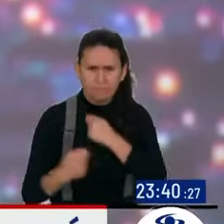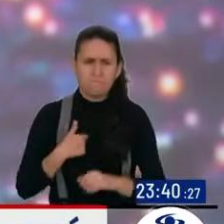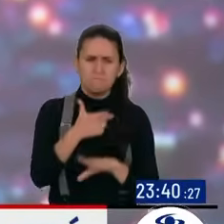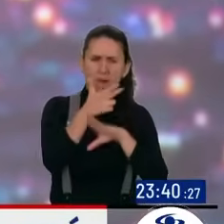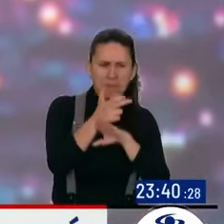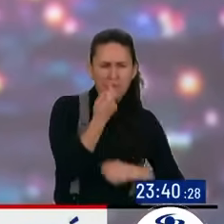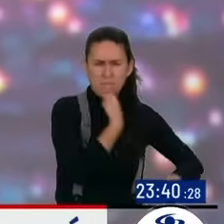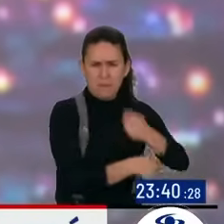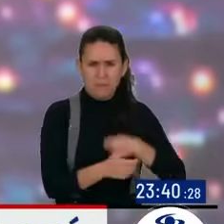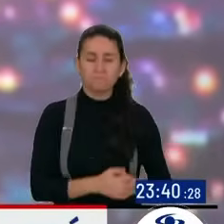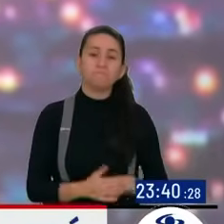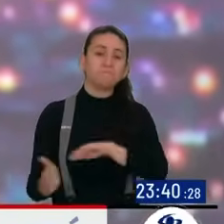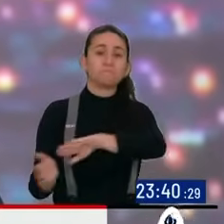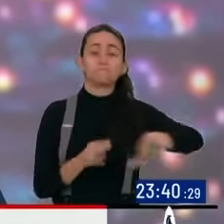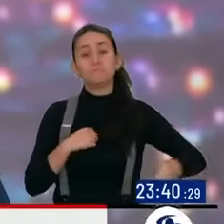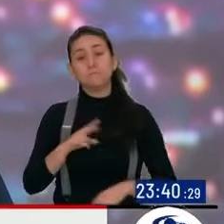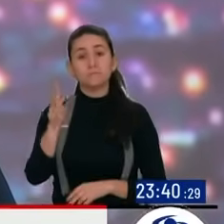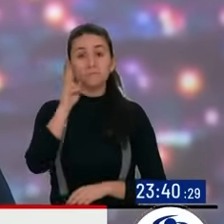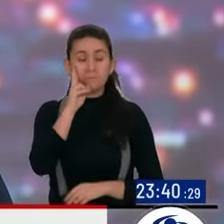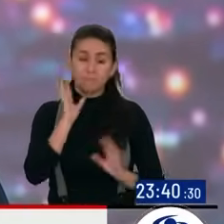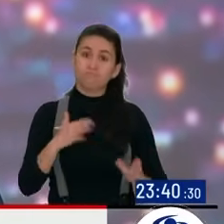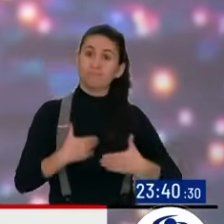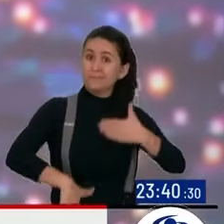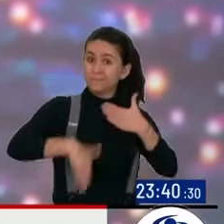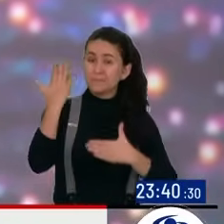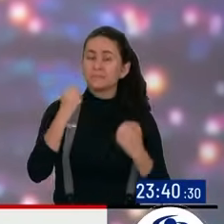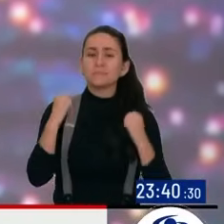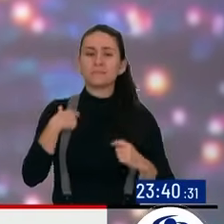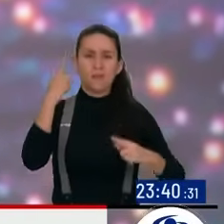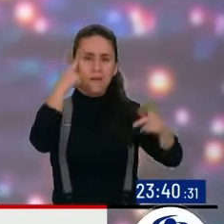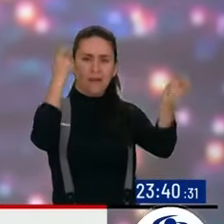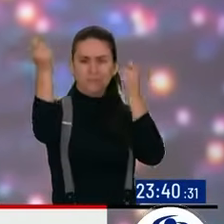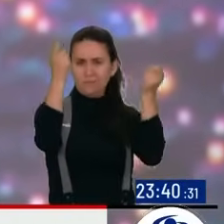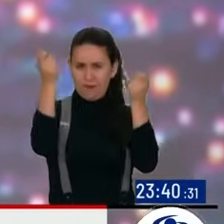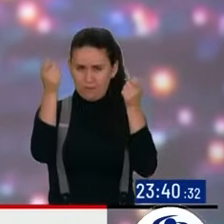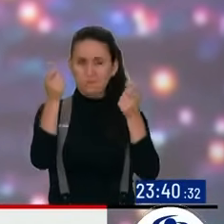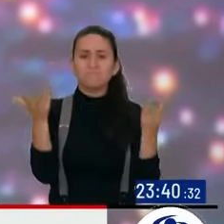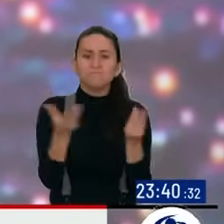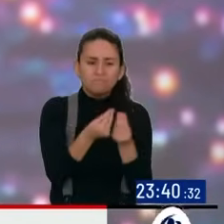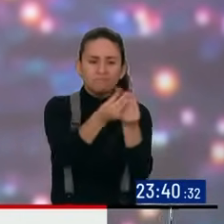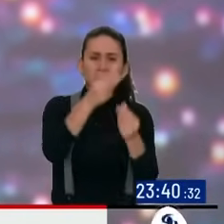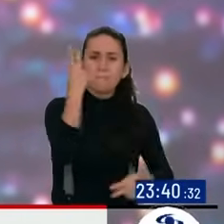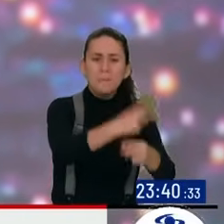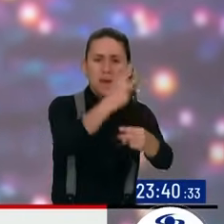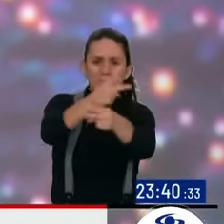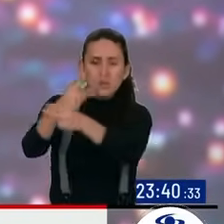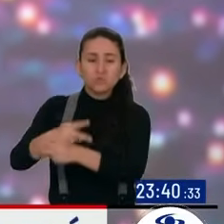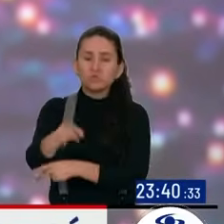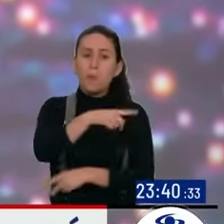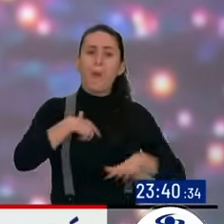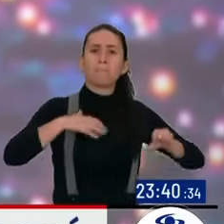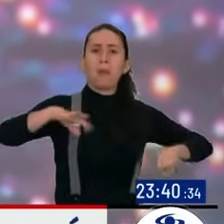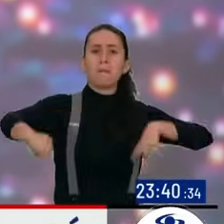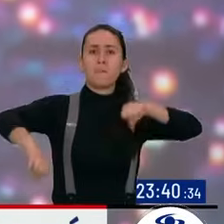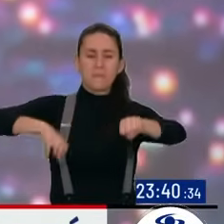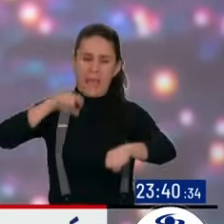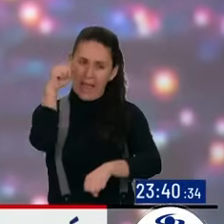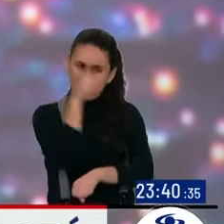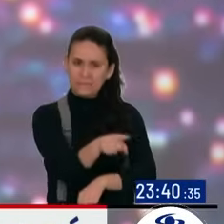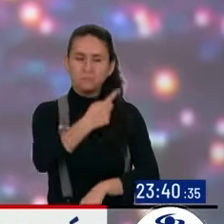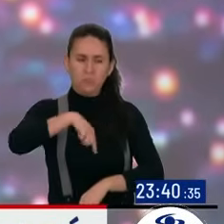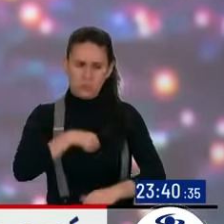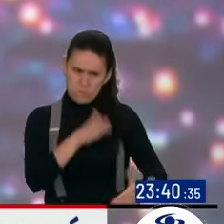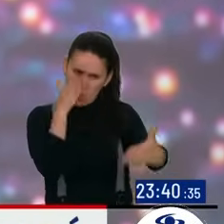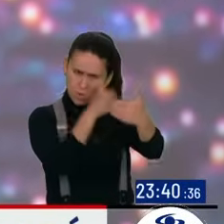armas. Iniciaremos particularmente con la estrategia para desmantelar las bandas que se tomaron a Bogotá. Esas bandas